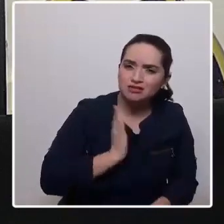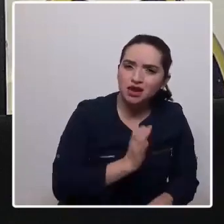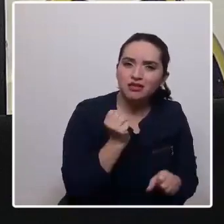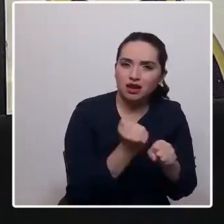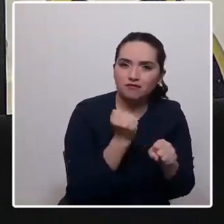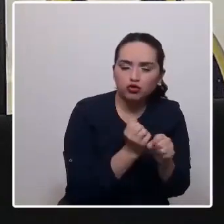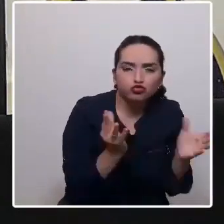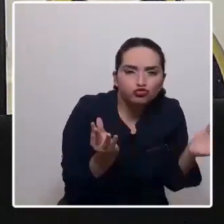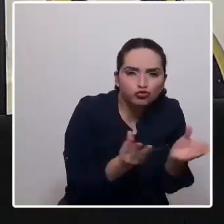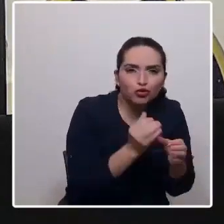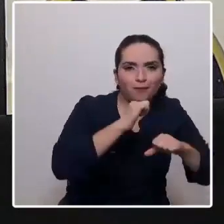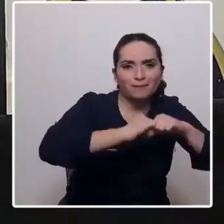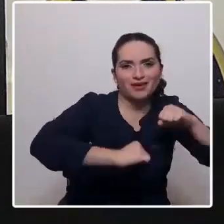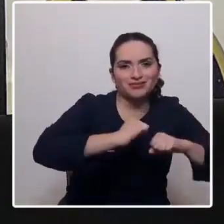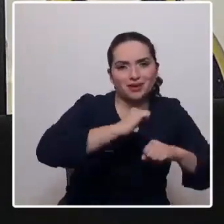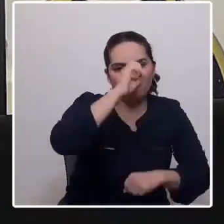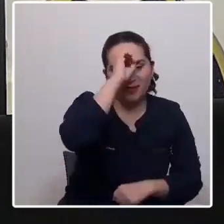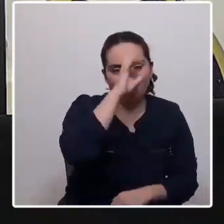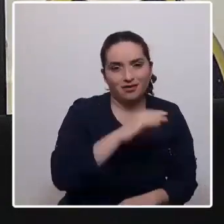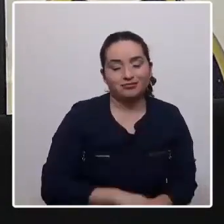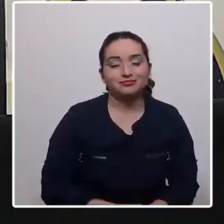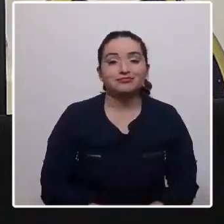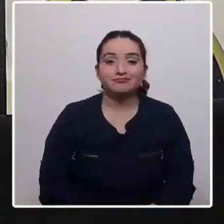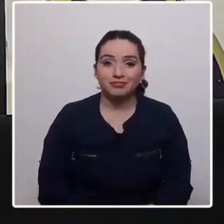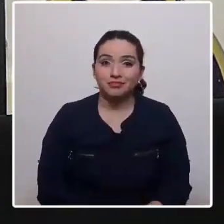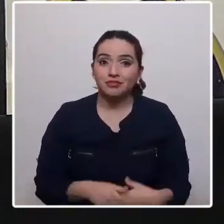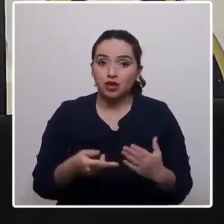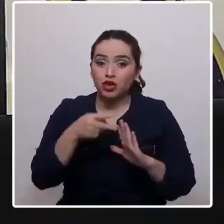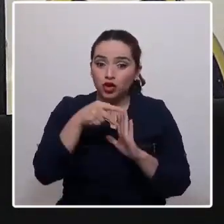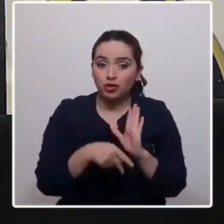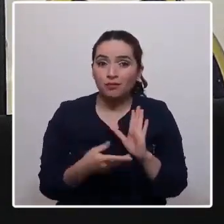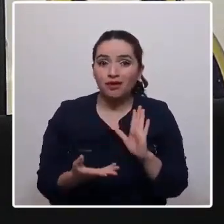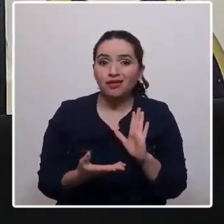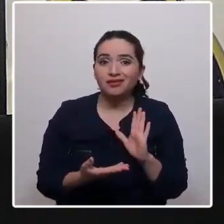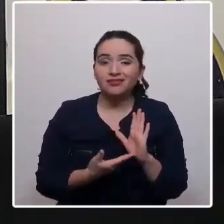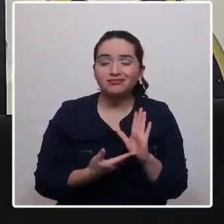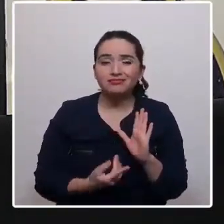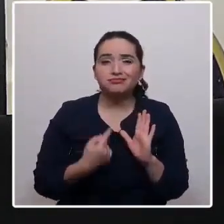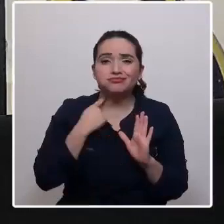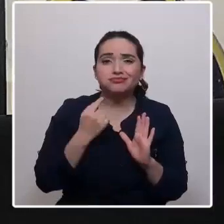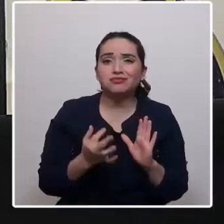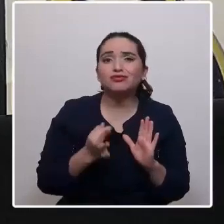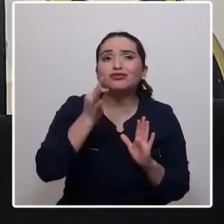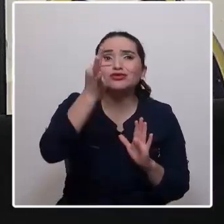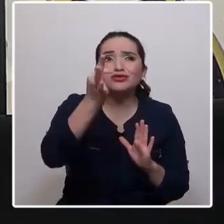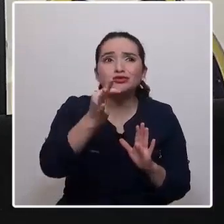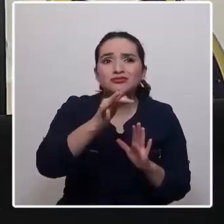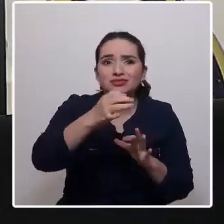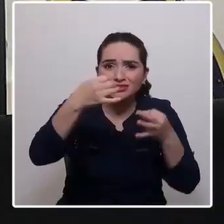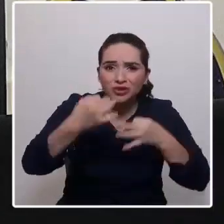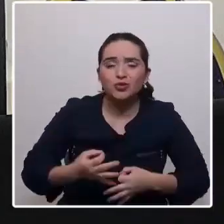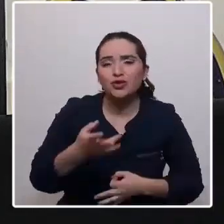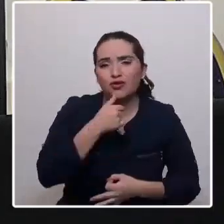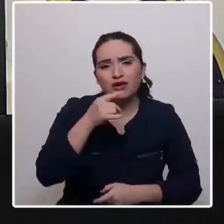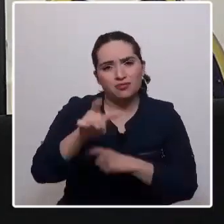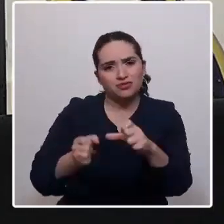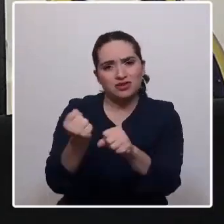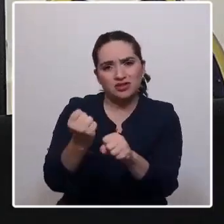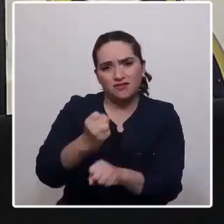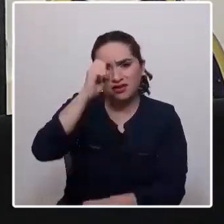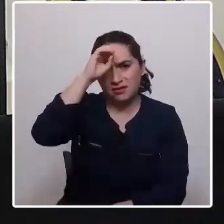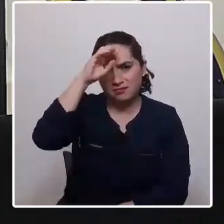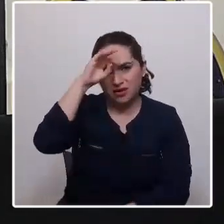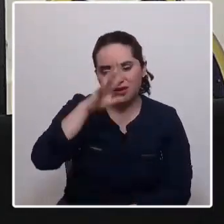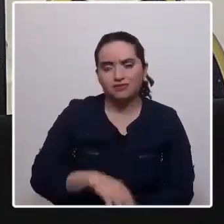de todos. Hoy esta norma les torna a todos los pequeños mineros el futuro incierto. Es más, les arrebata y les pone